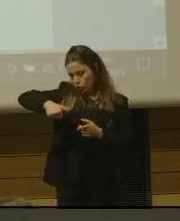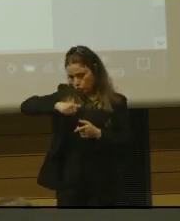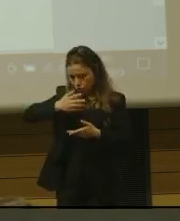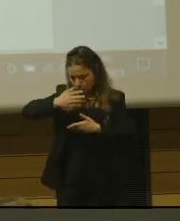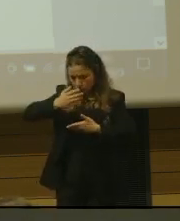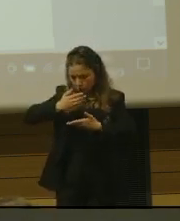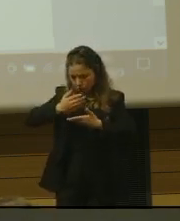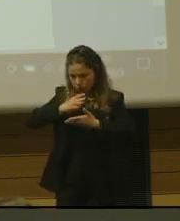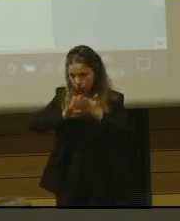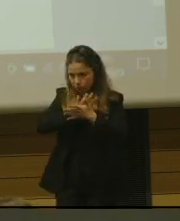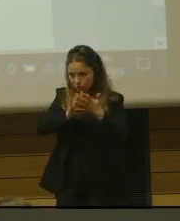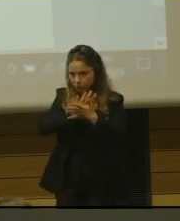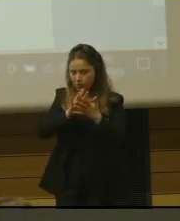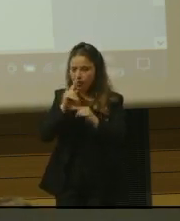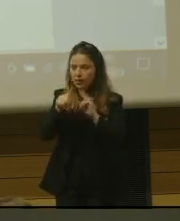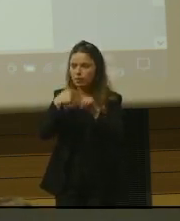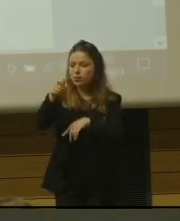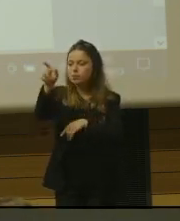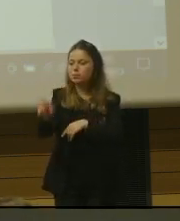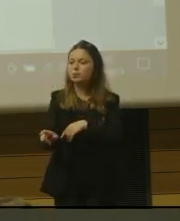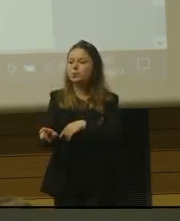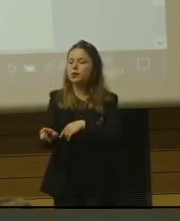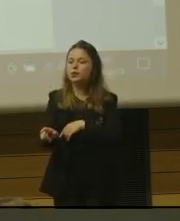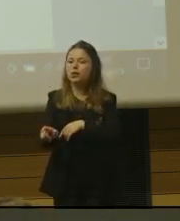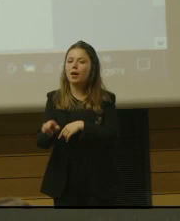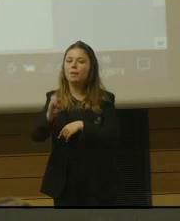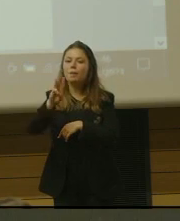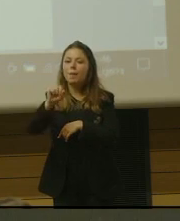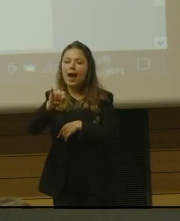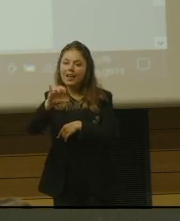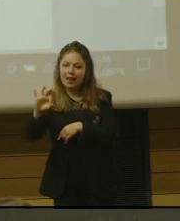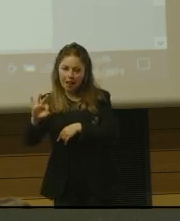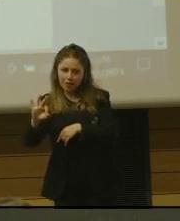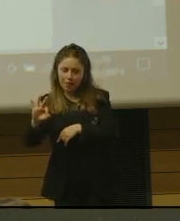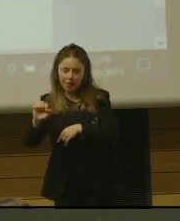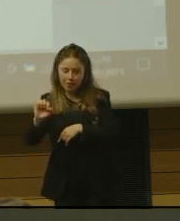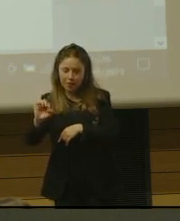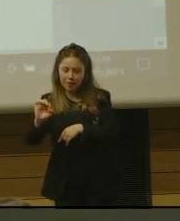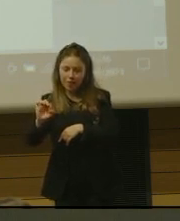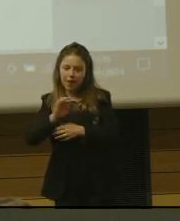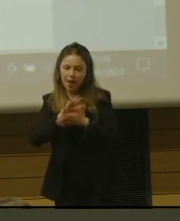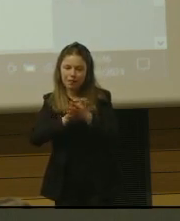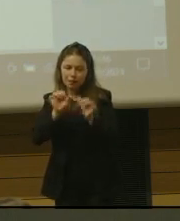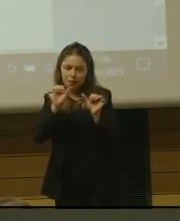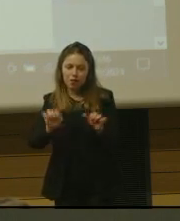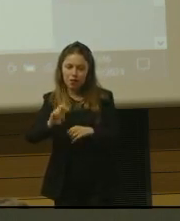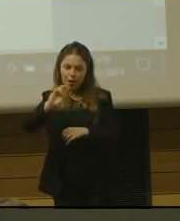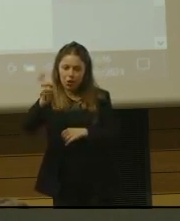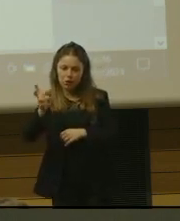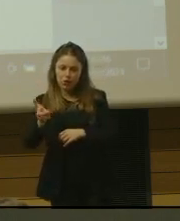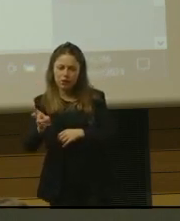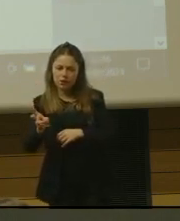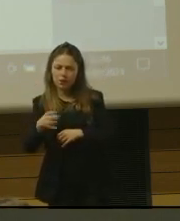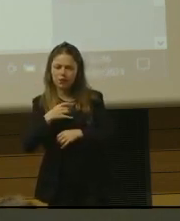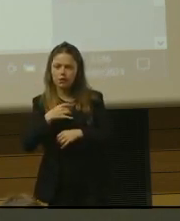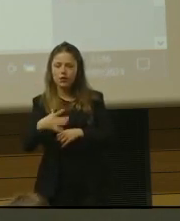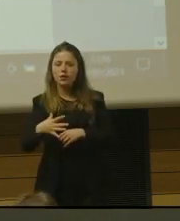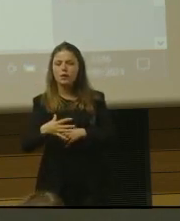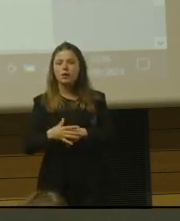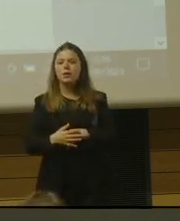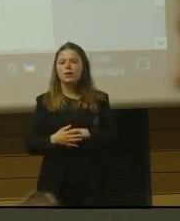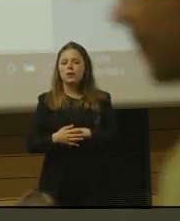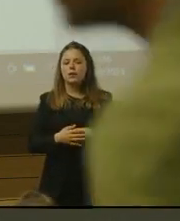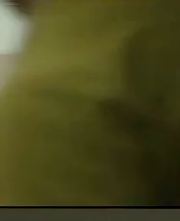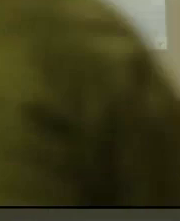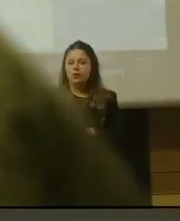Sí. Luego, después, hablando con otras personas que no sean de la misma etnia, hablamos de otra forma y tal, pero entre nosotros tenemos una forma de hablar